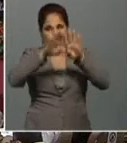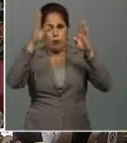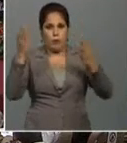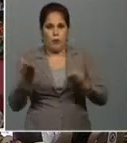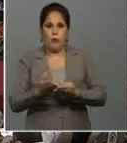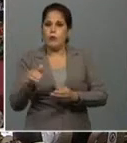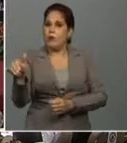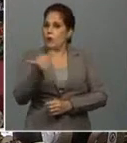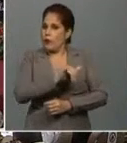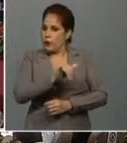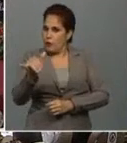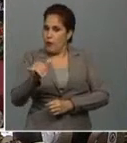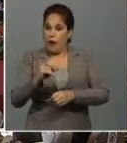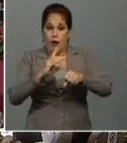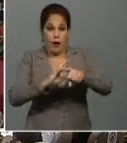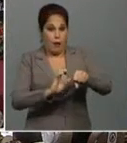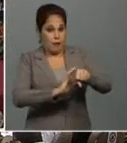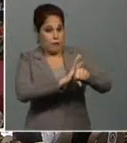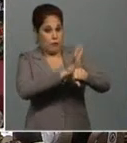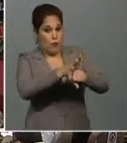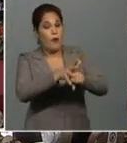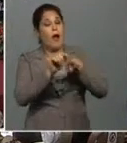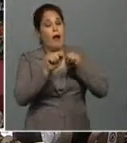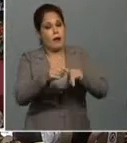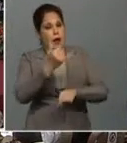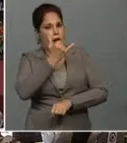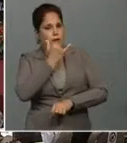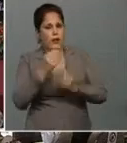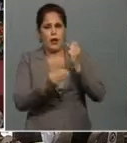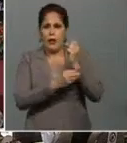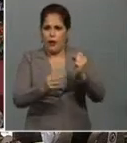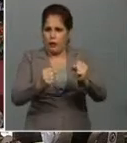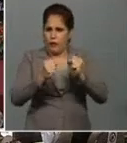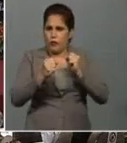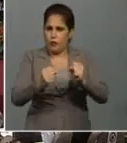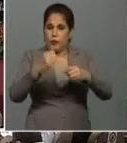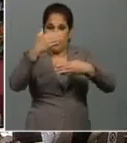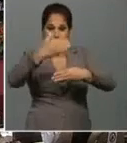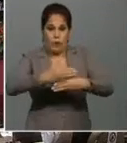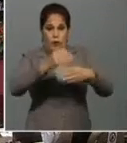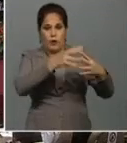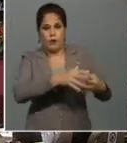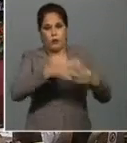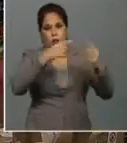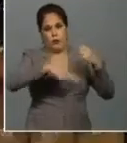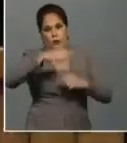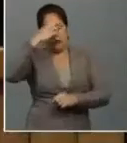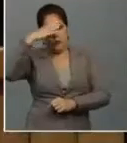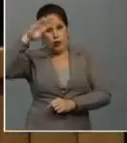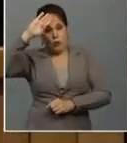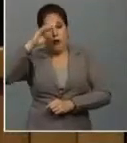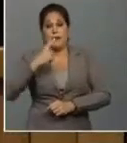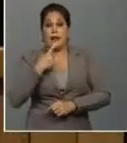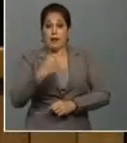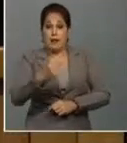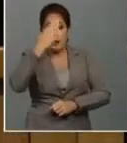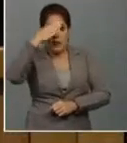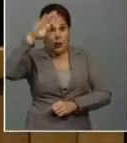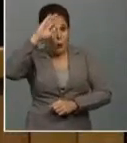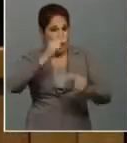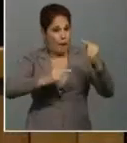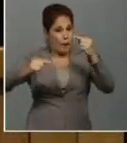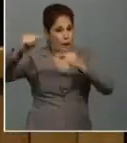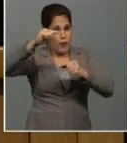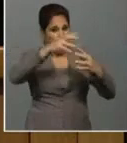la pandemia de lakovic 19 y del reforzamiento del bloqueo económico se dice que cubana es una